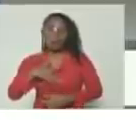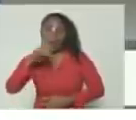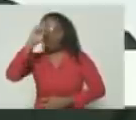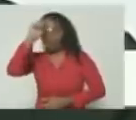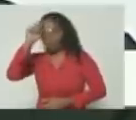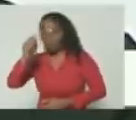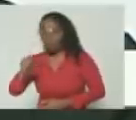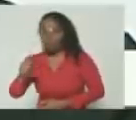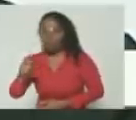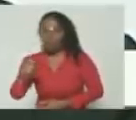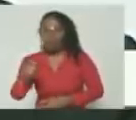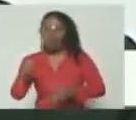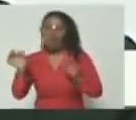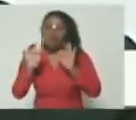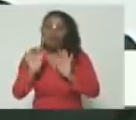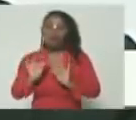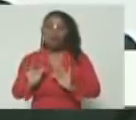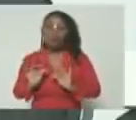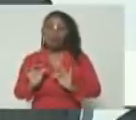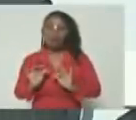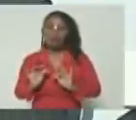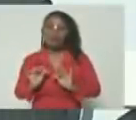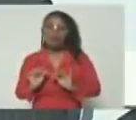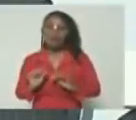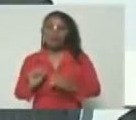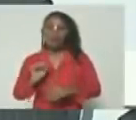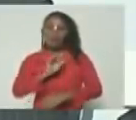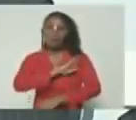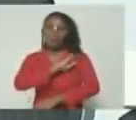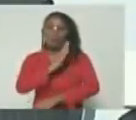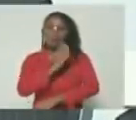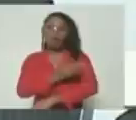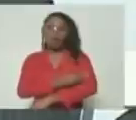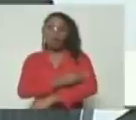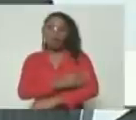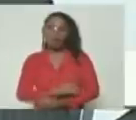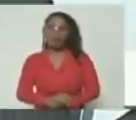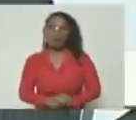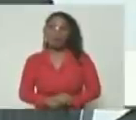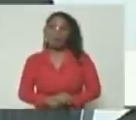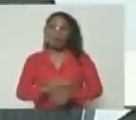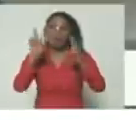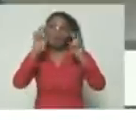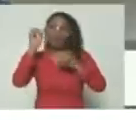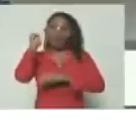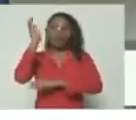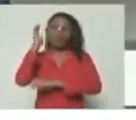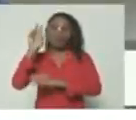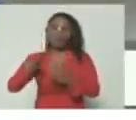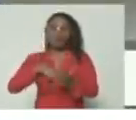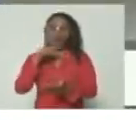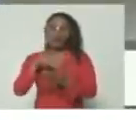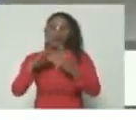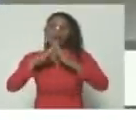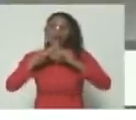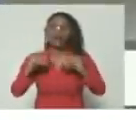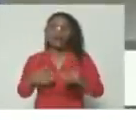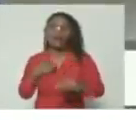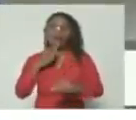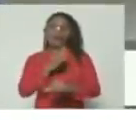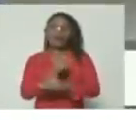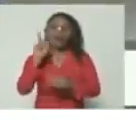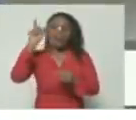reconociendo vía de hecho el poder de la nueva Asamblea Nacional. Todo el que vaya a inscribir